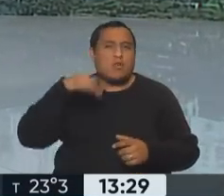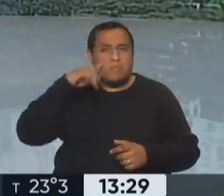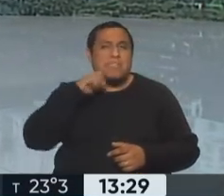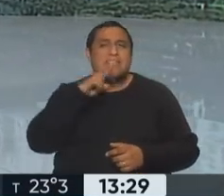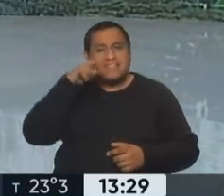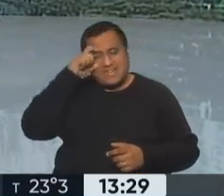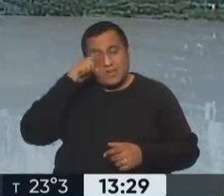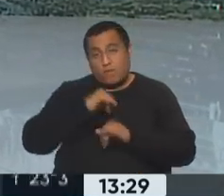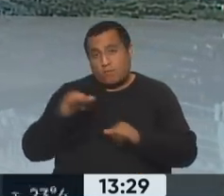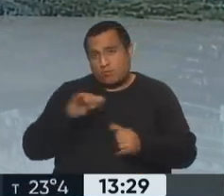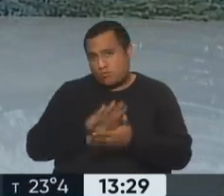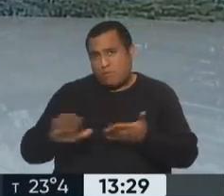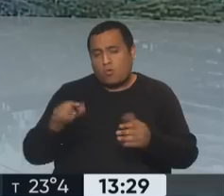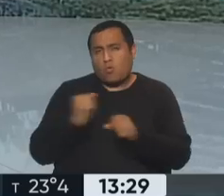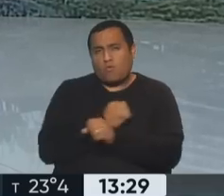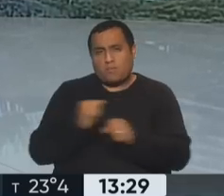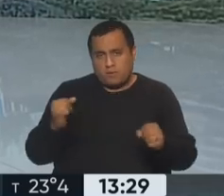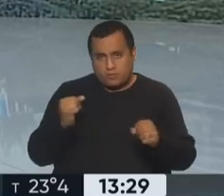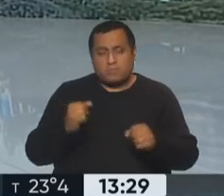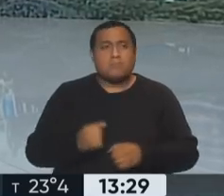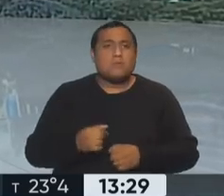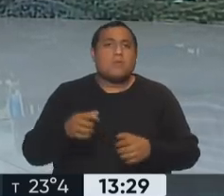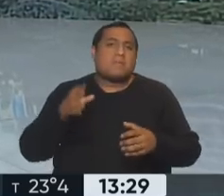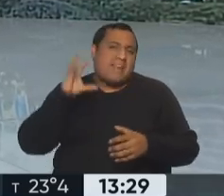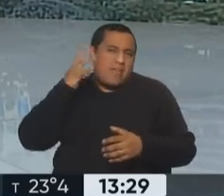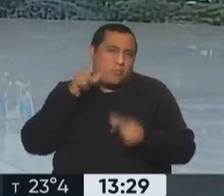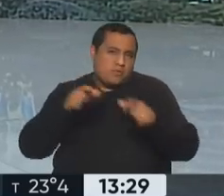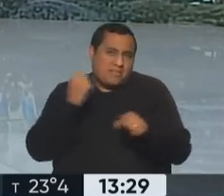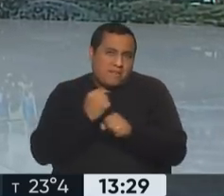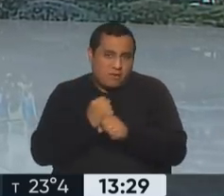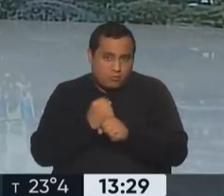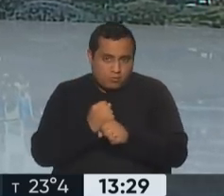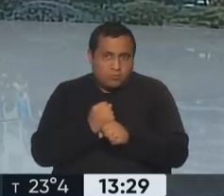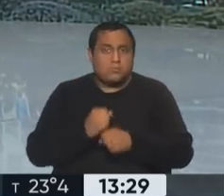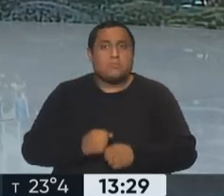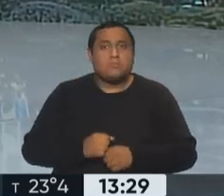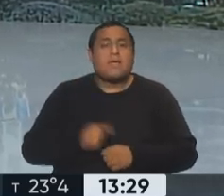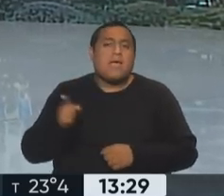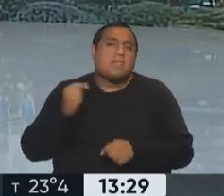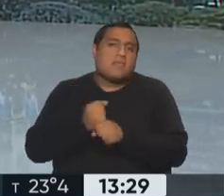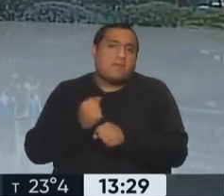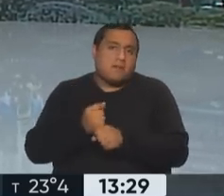información acaba justamente de ser confirmada por sus colegas en la radio donde desempeñaba su tarea periodística